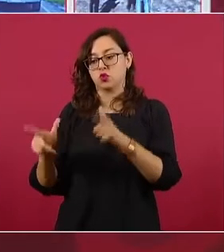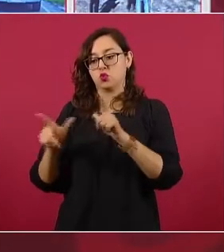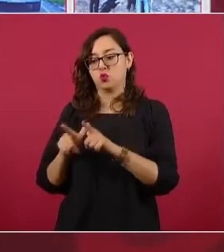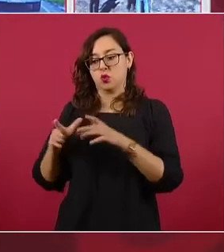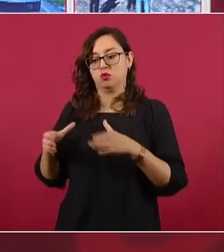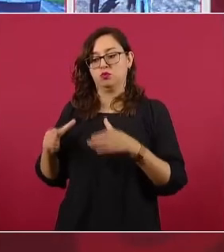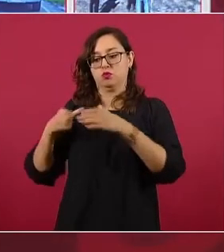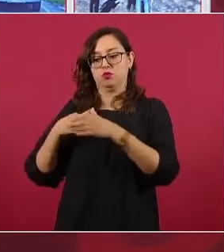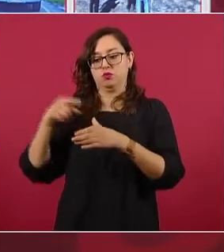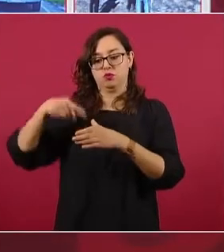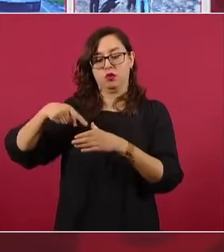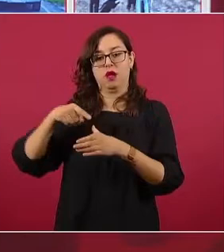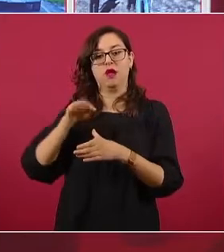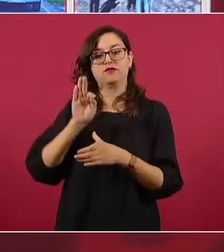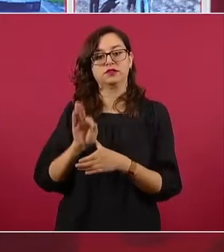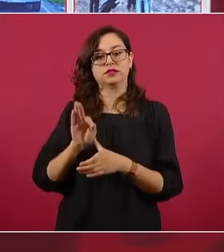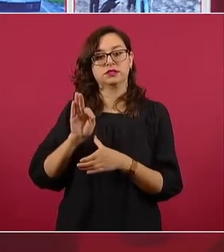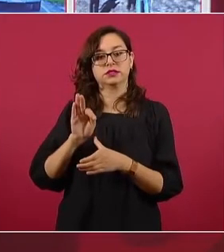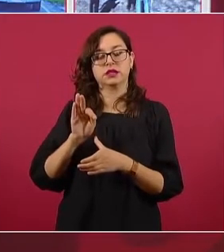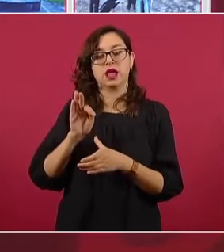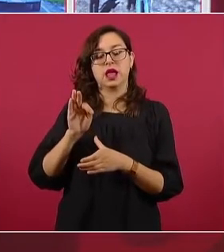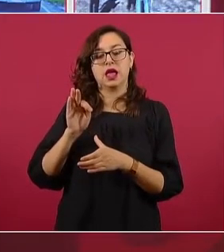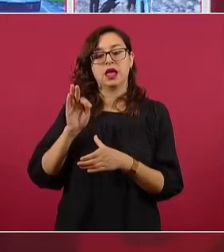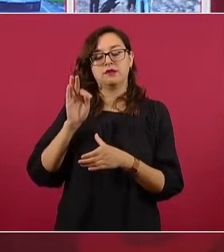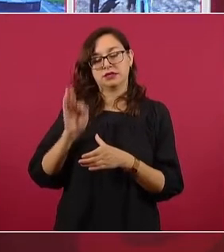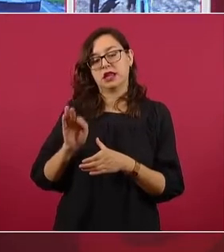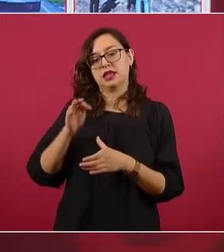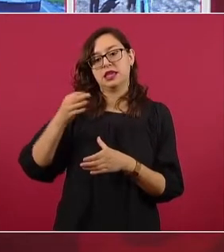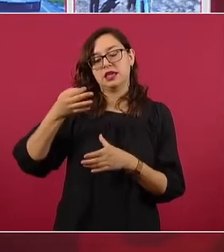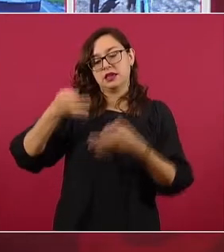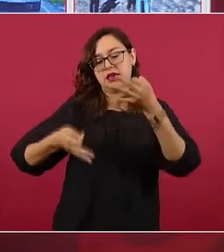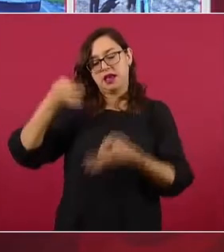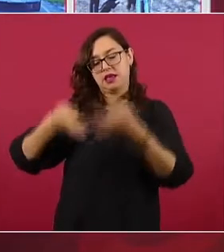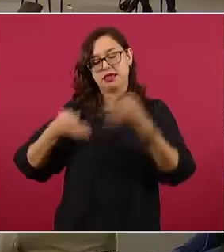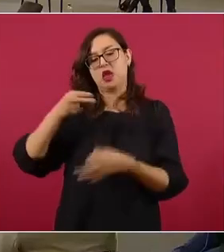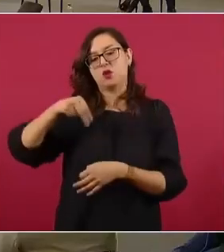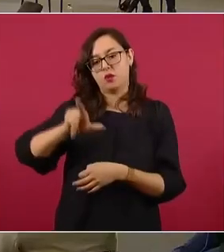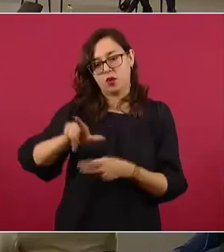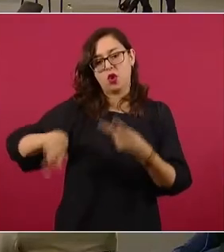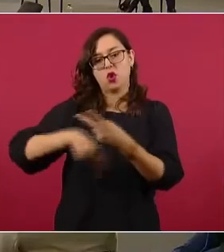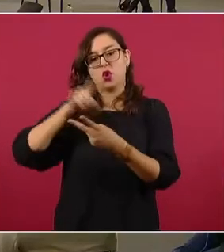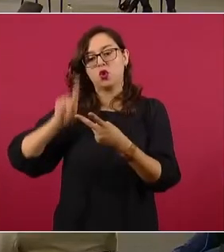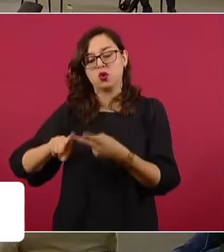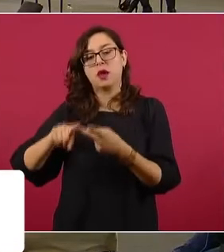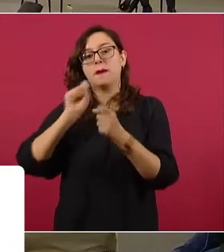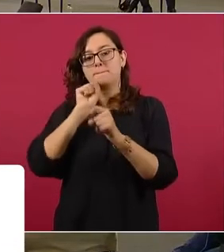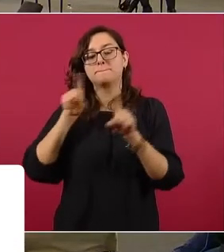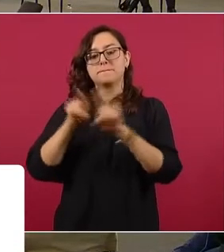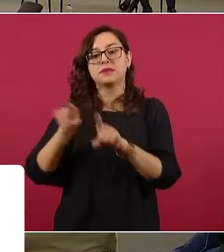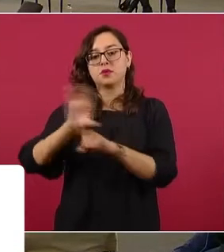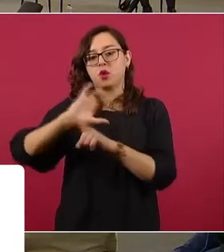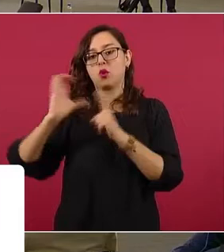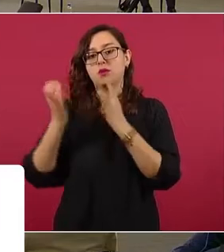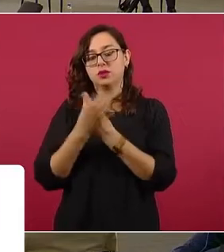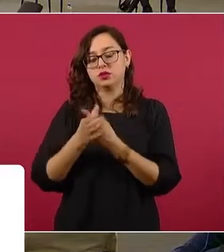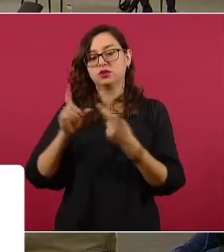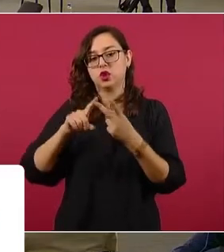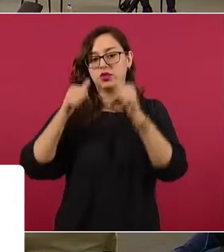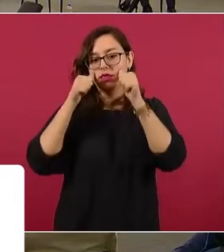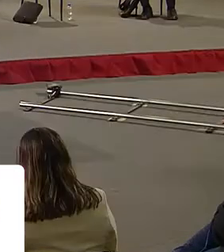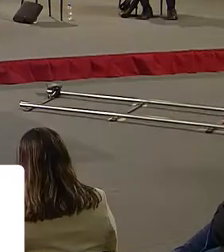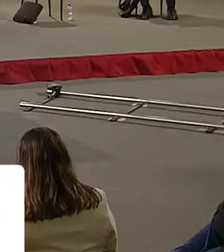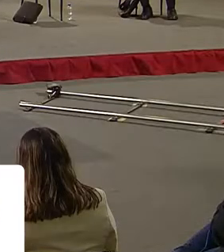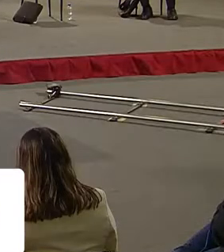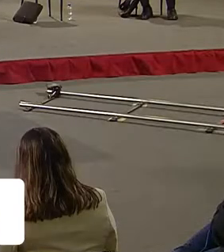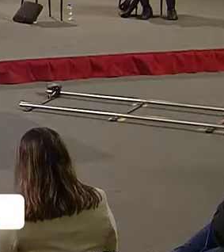conformado por la Fiscalía de Nuevo León, por el equipo de la Comisión Ejecutiva de Atención a Víctimas de